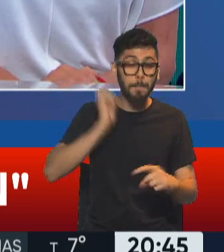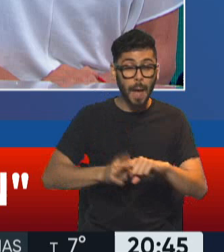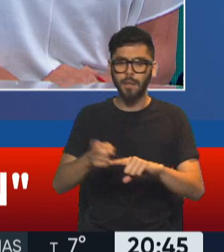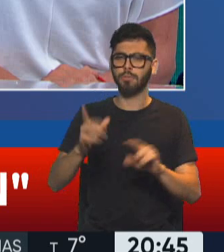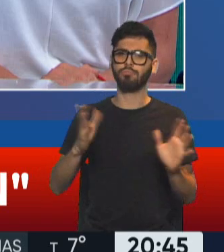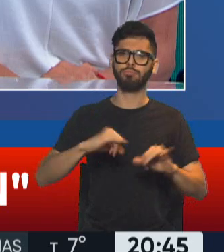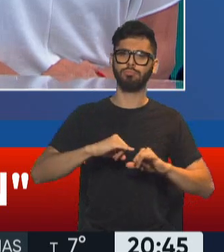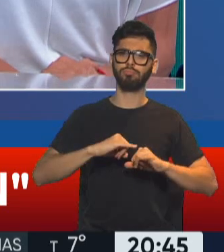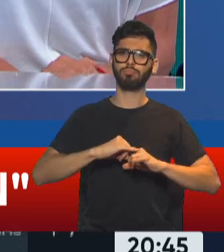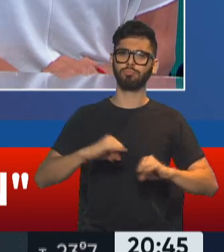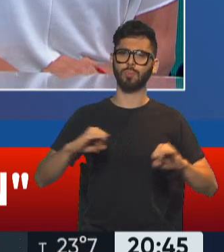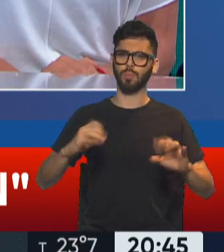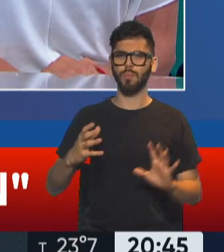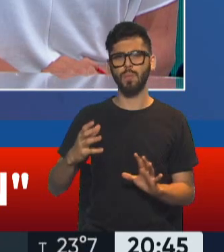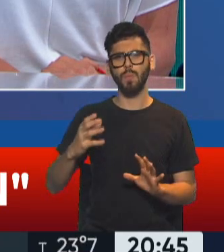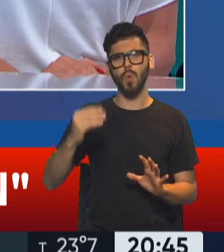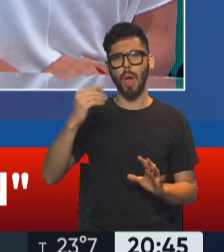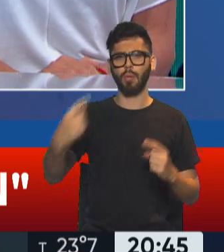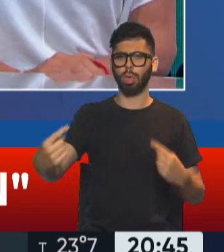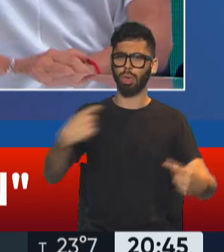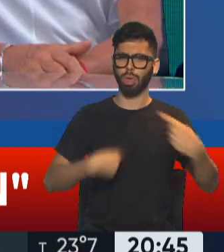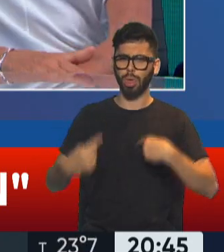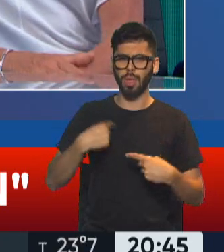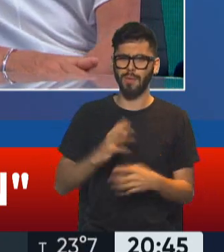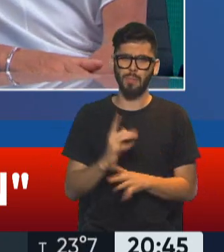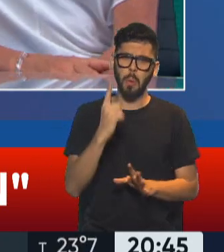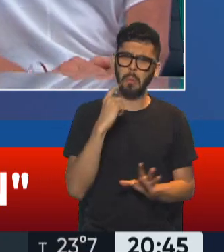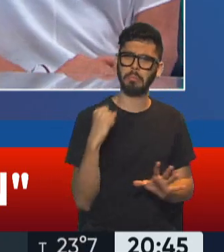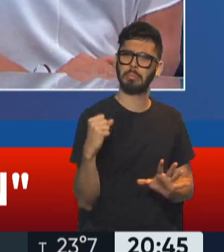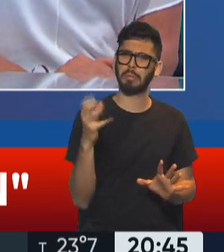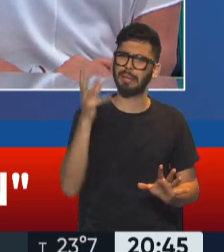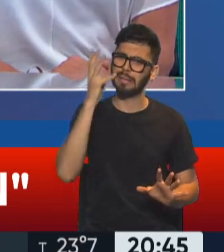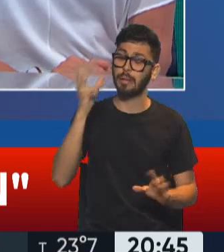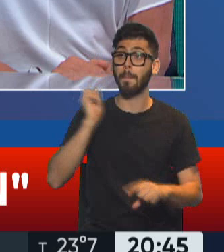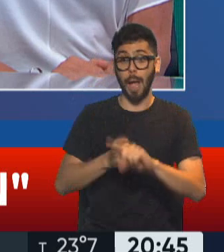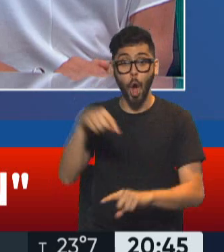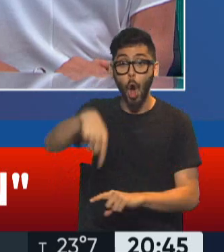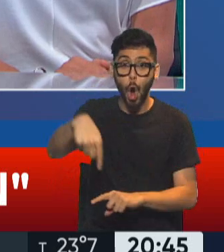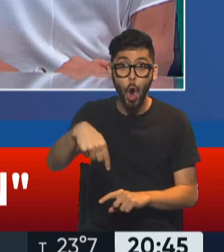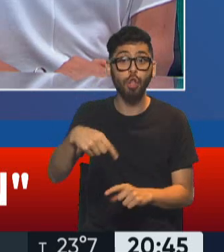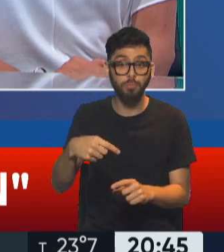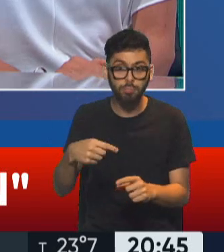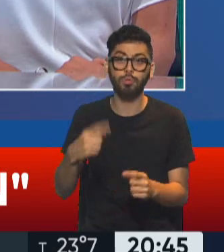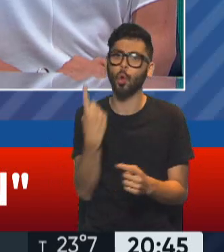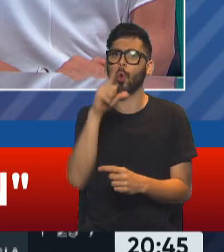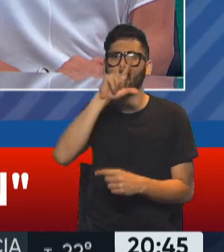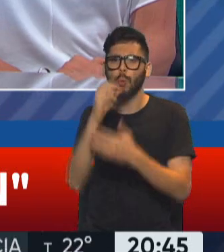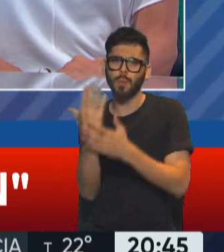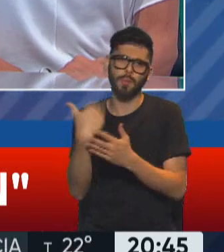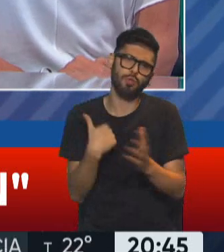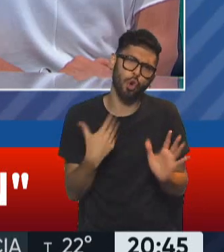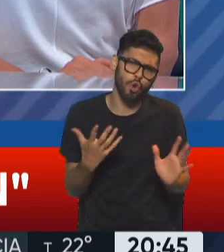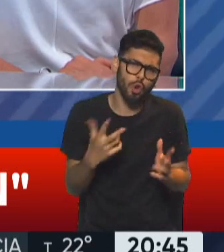fuiste blanco en varias oportunidades de apreciaciones muy machistas, muy misóginas. Incluso hoy trascendió un tuit, no lo voy